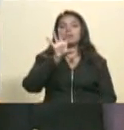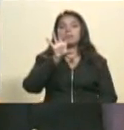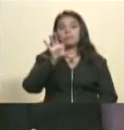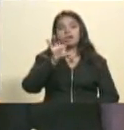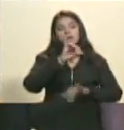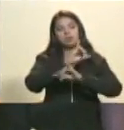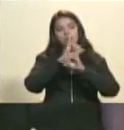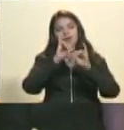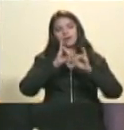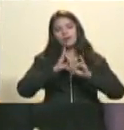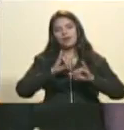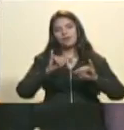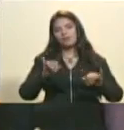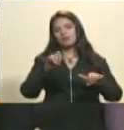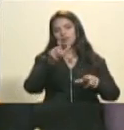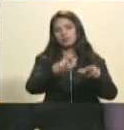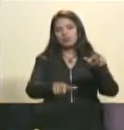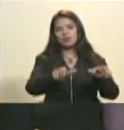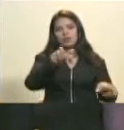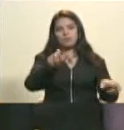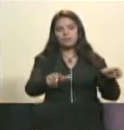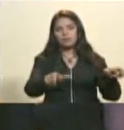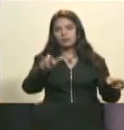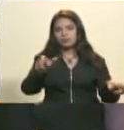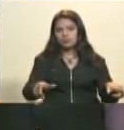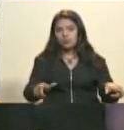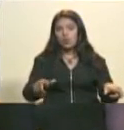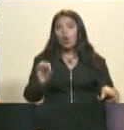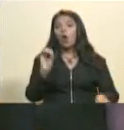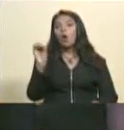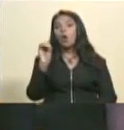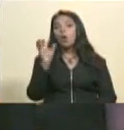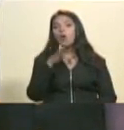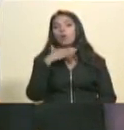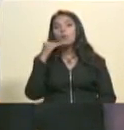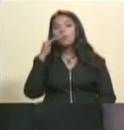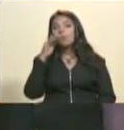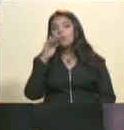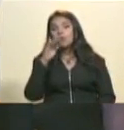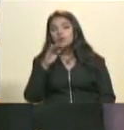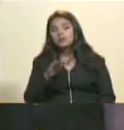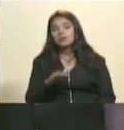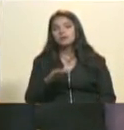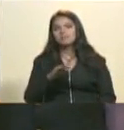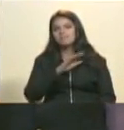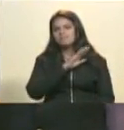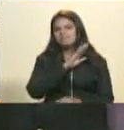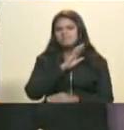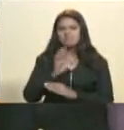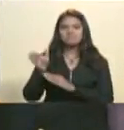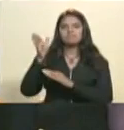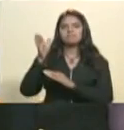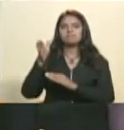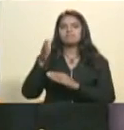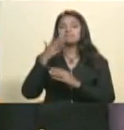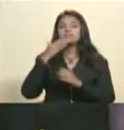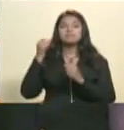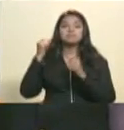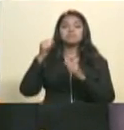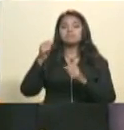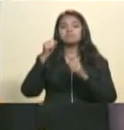felicidad de mis conciudadanos, o moriré en la demanda manifestando al